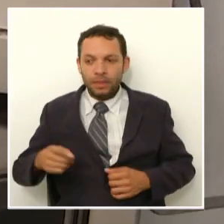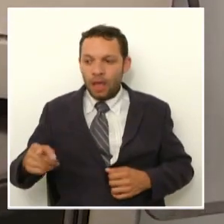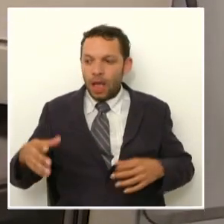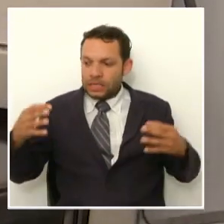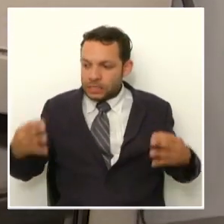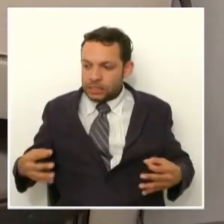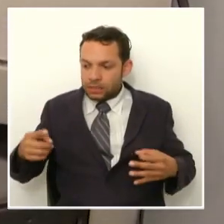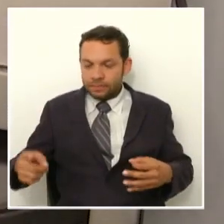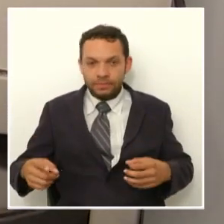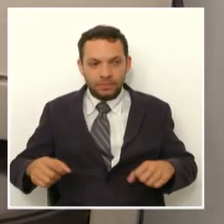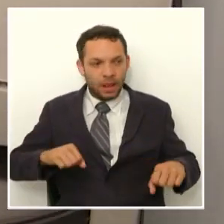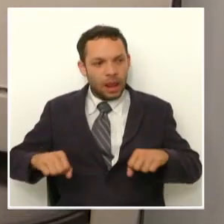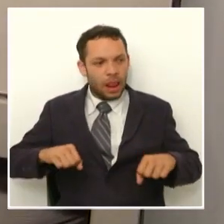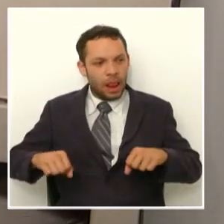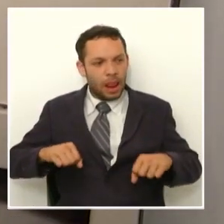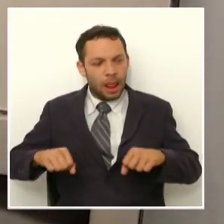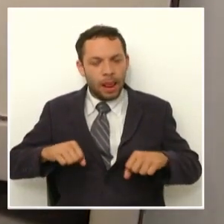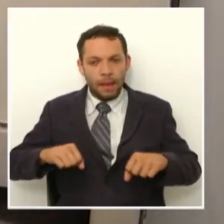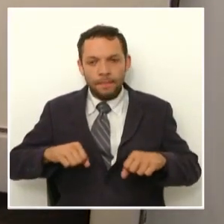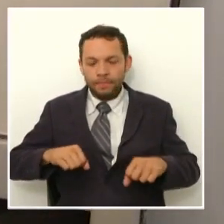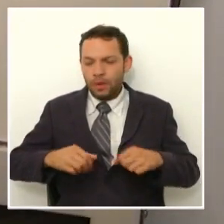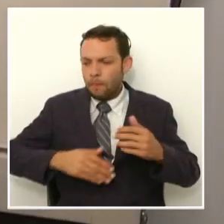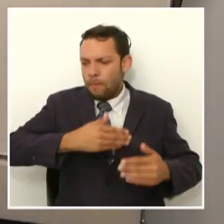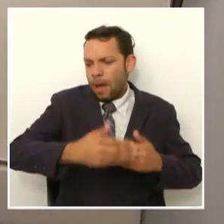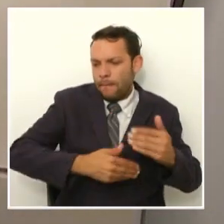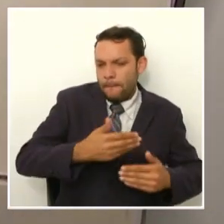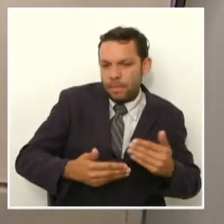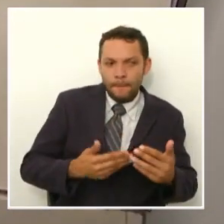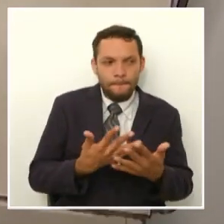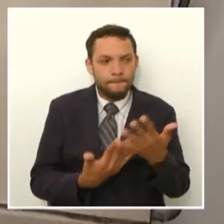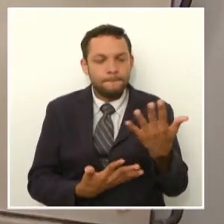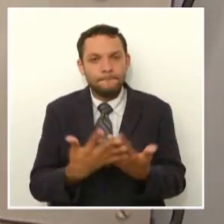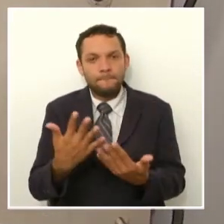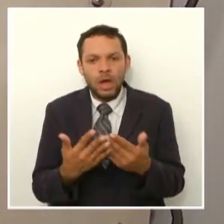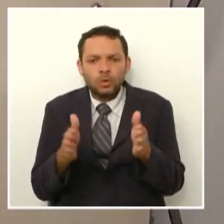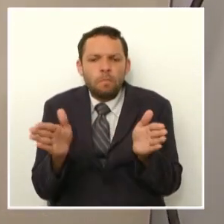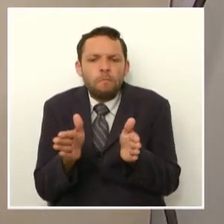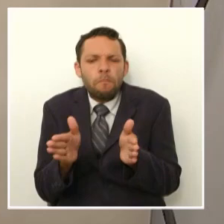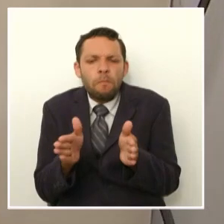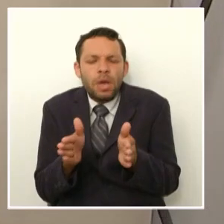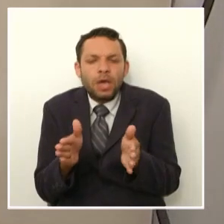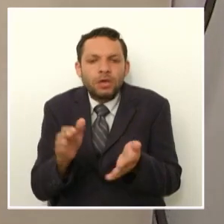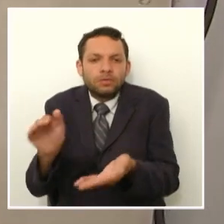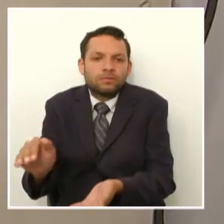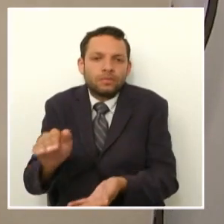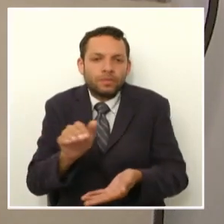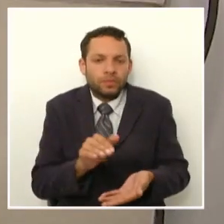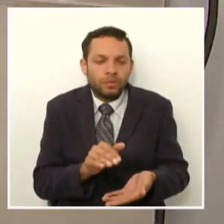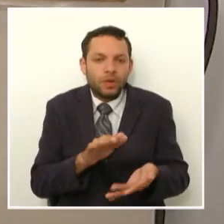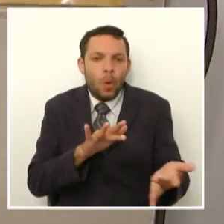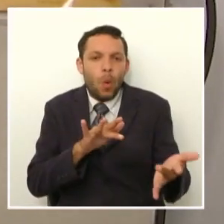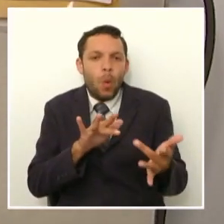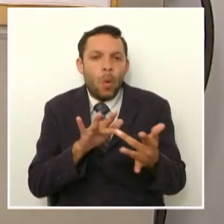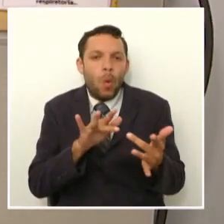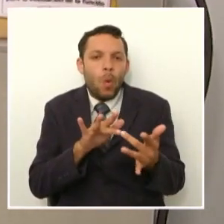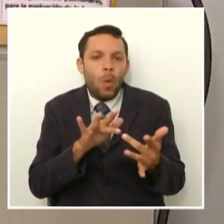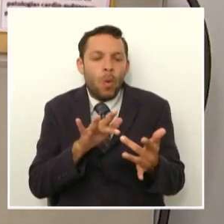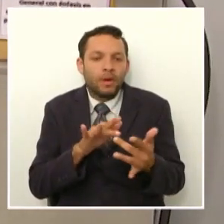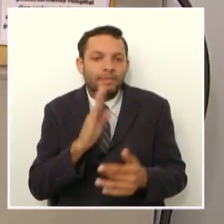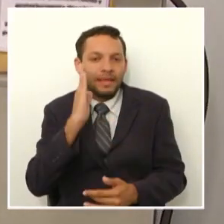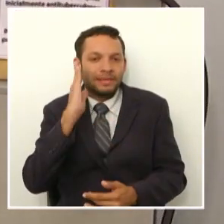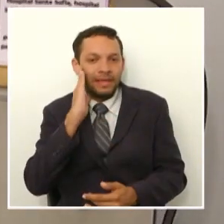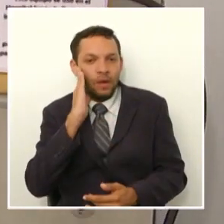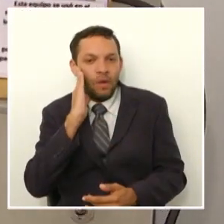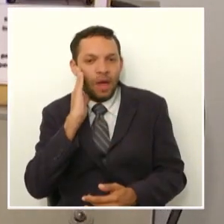pequeño, cabe más o menos en la mano y se conecta con el celular y ahí te aparecen todos los datos